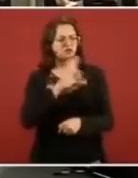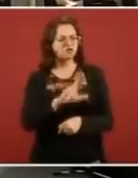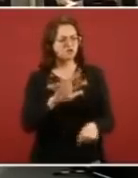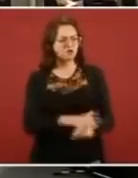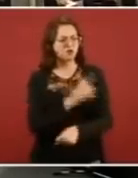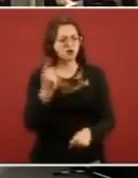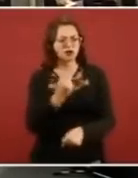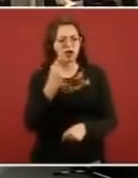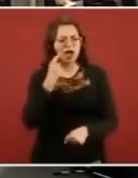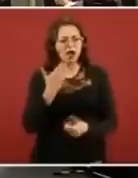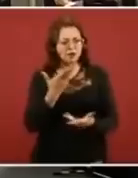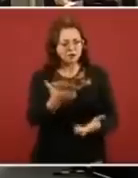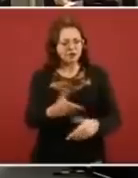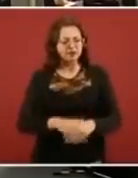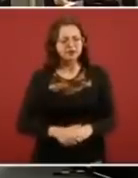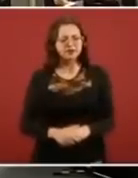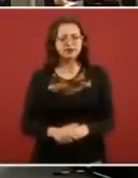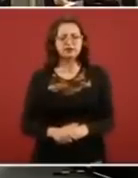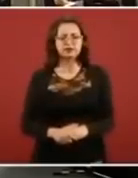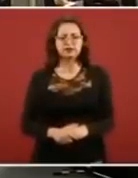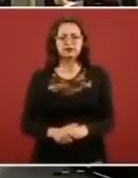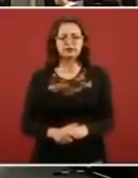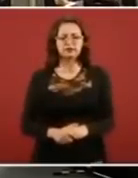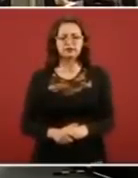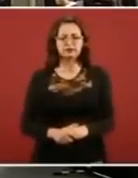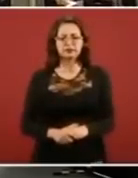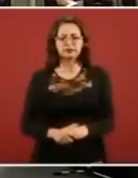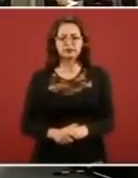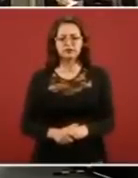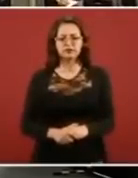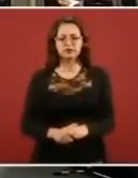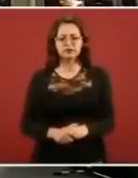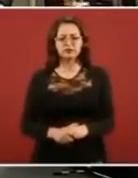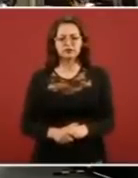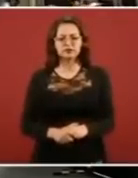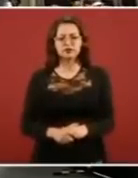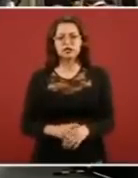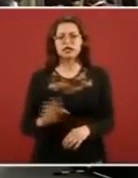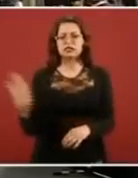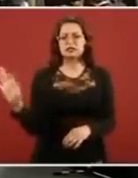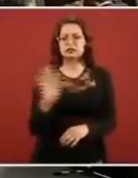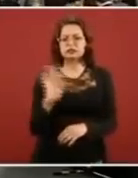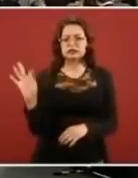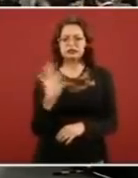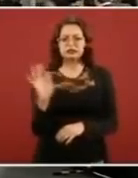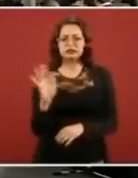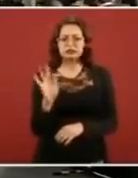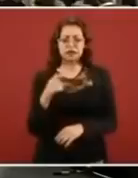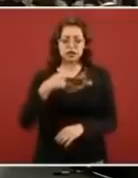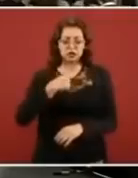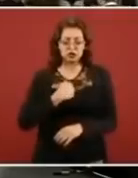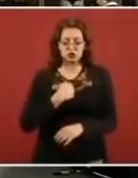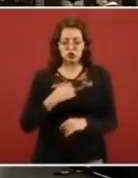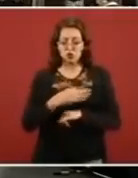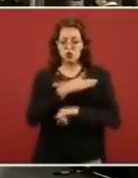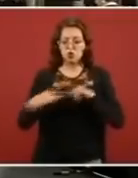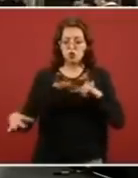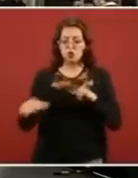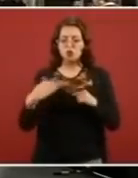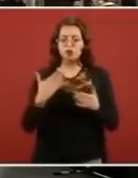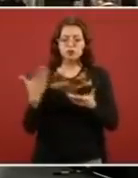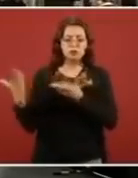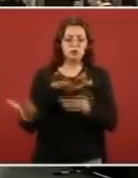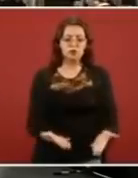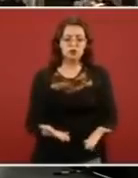Perdón, adelante. Discúlpeme. Señor presidente, quizás sea la última vez que yo venga a esta conferencia